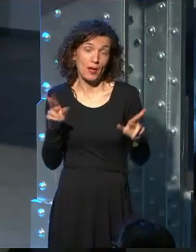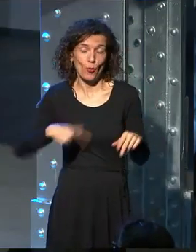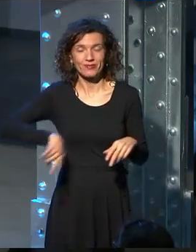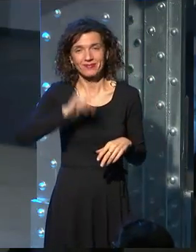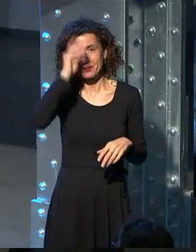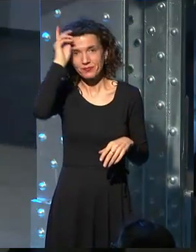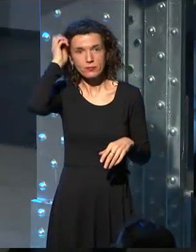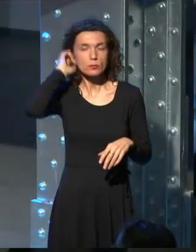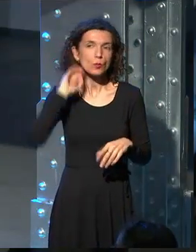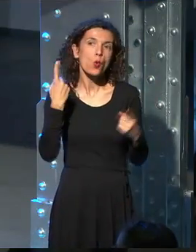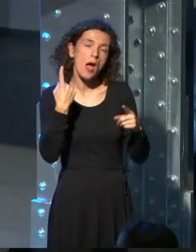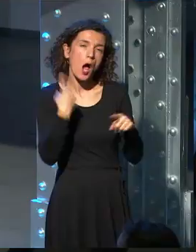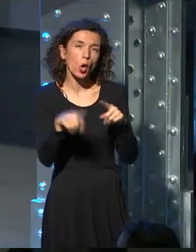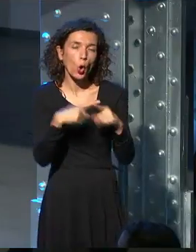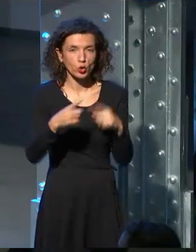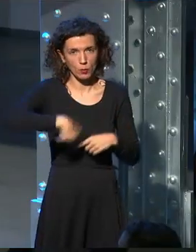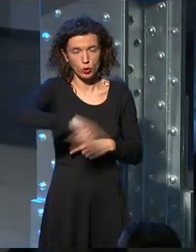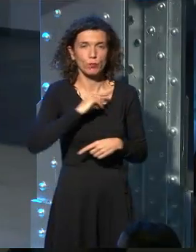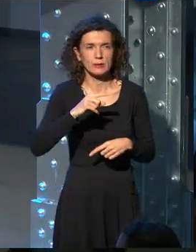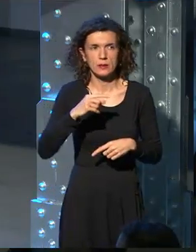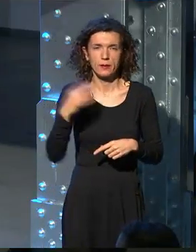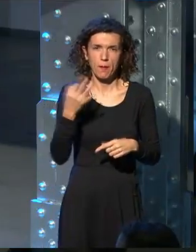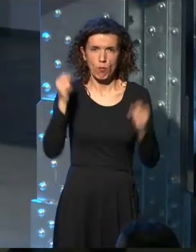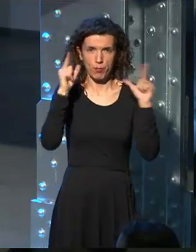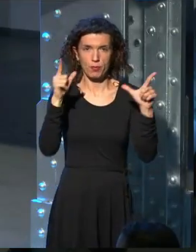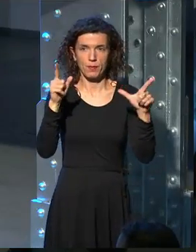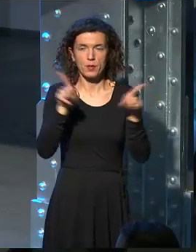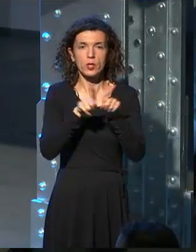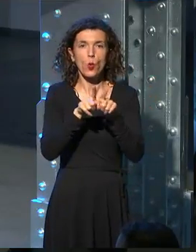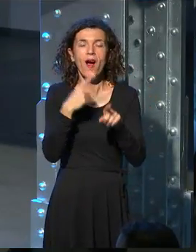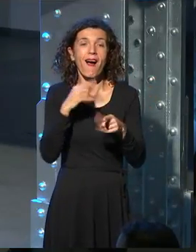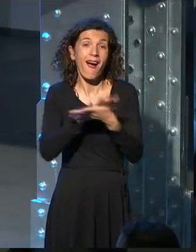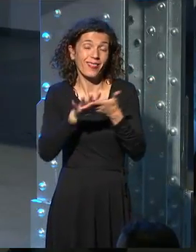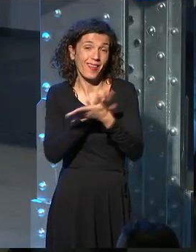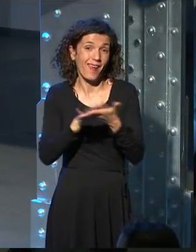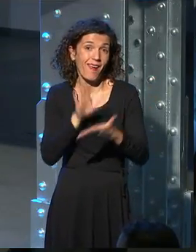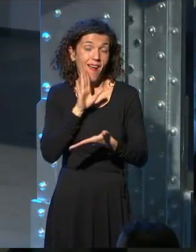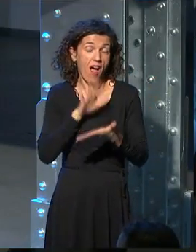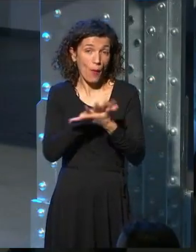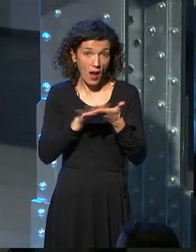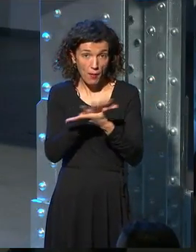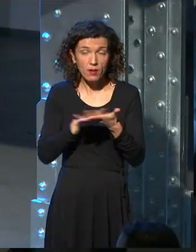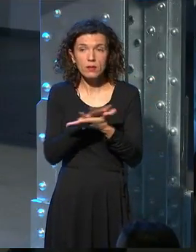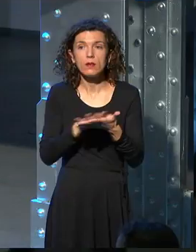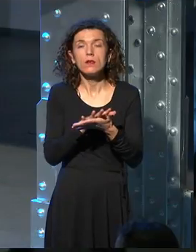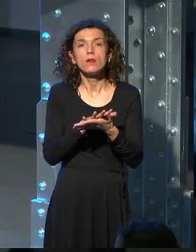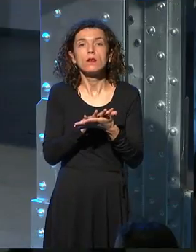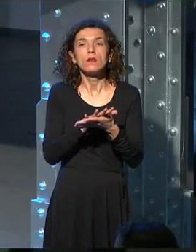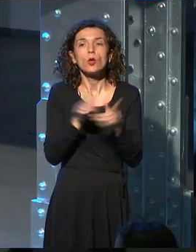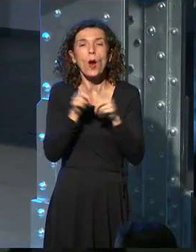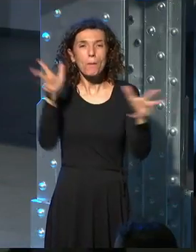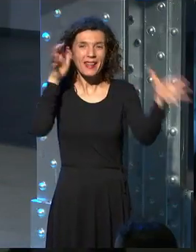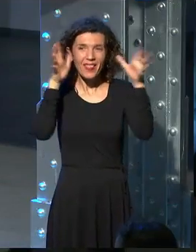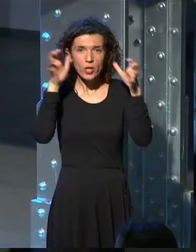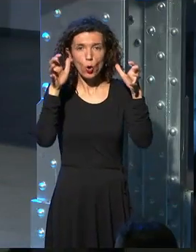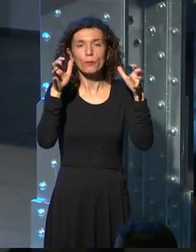además hay una cosa de la que tenemos que darnos cuenta. Estos cuellos de botella de los que yo hablaba, que caracterizan la